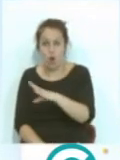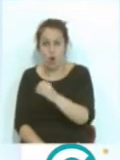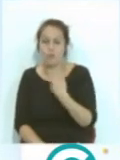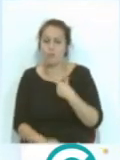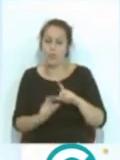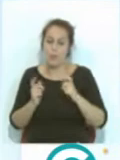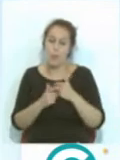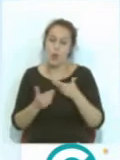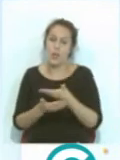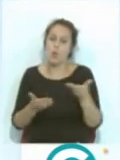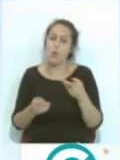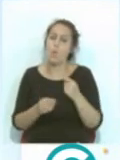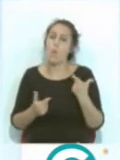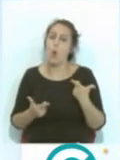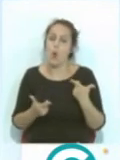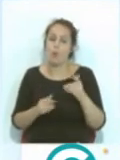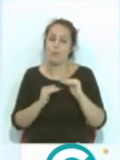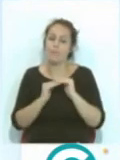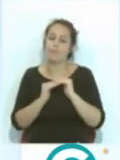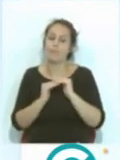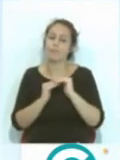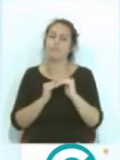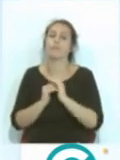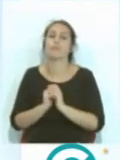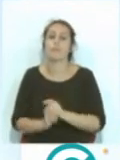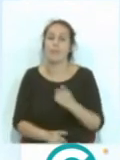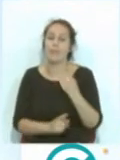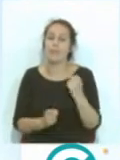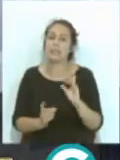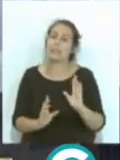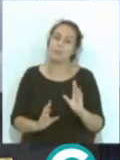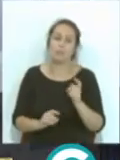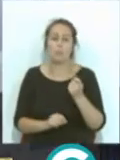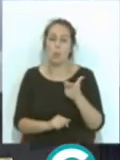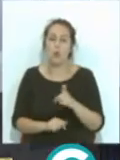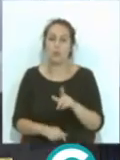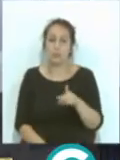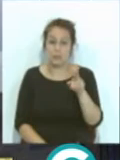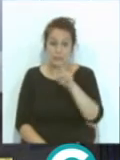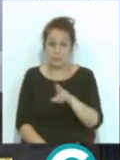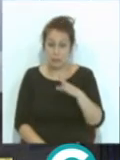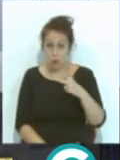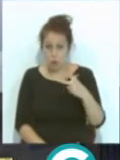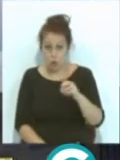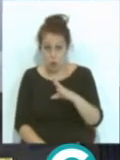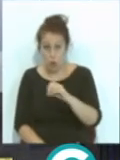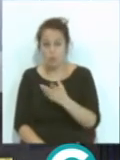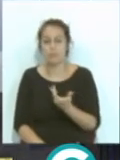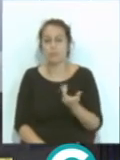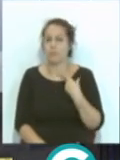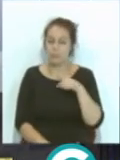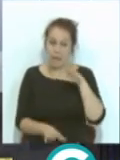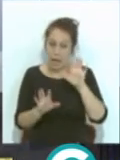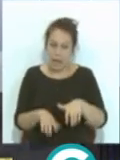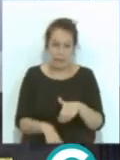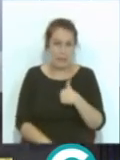del equipo manteniendo un poquito más el equilibrio. Creo que le falta ese poquito, recuperar al Choco, y prácticamente el Cádiz